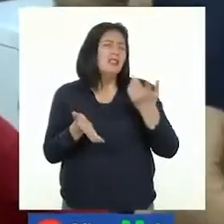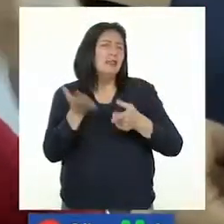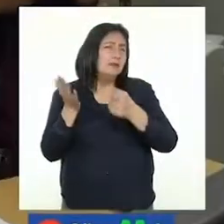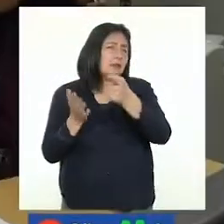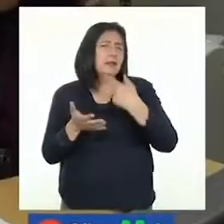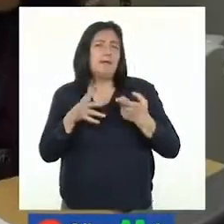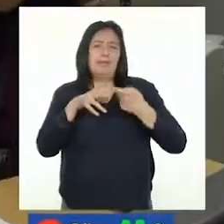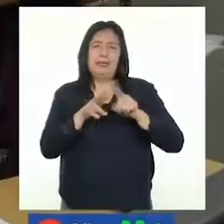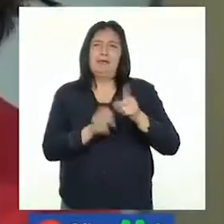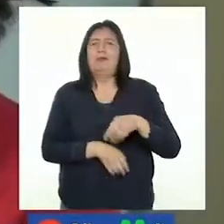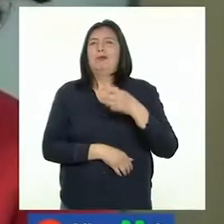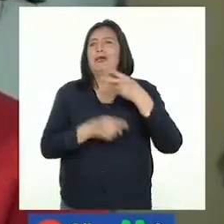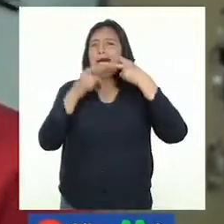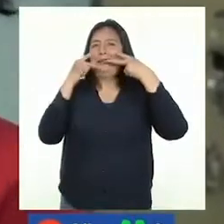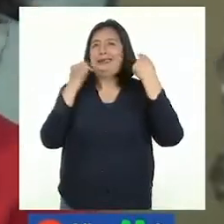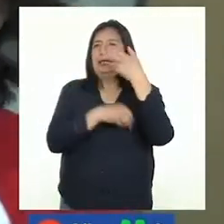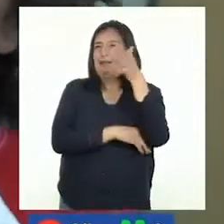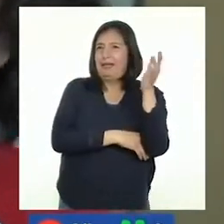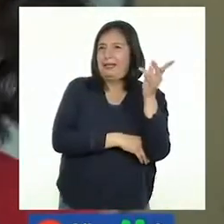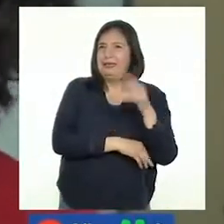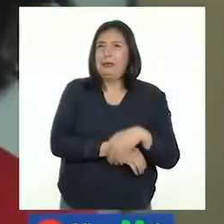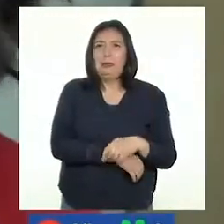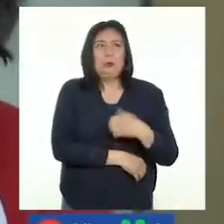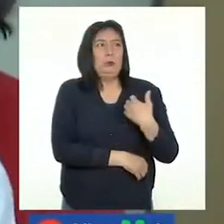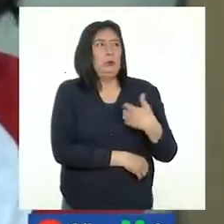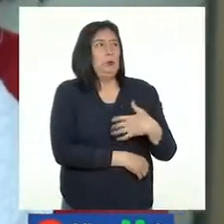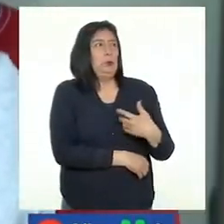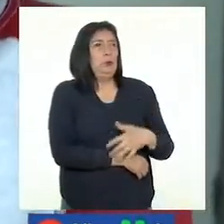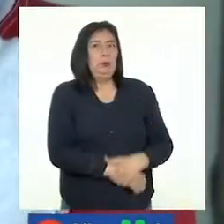parece si empezamos por la selva?